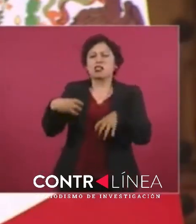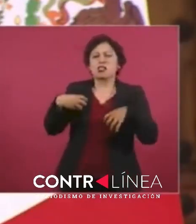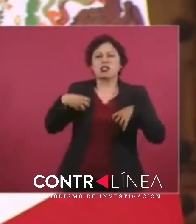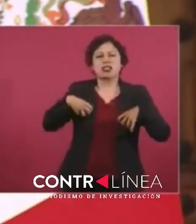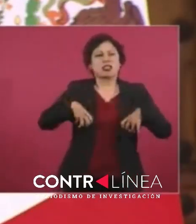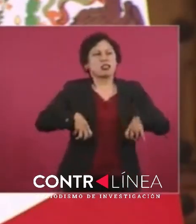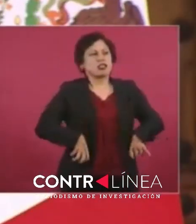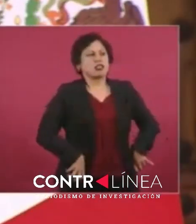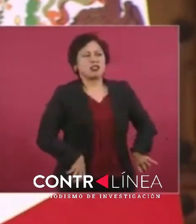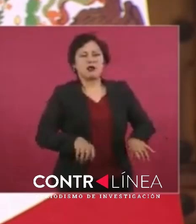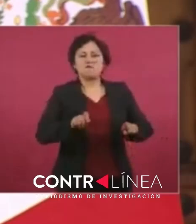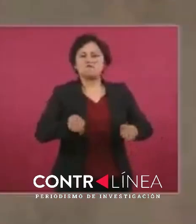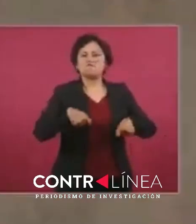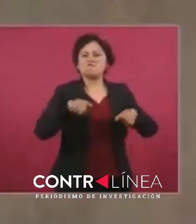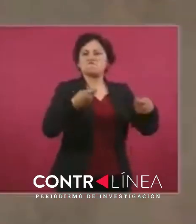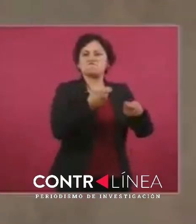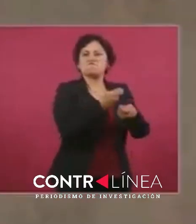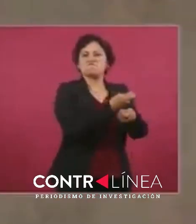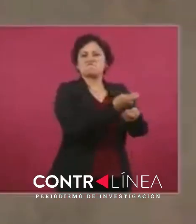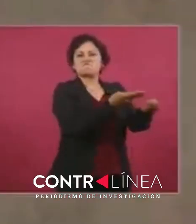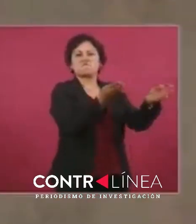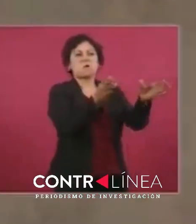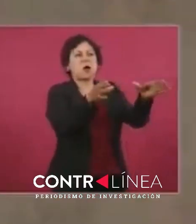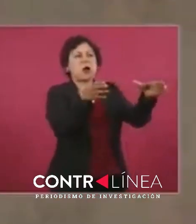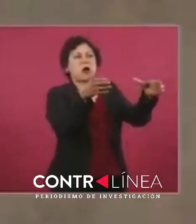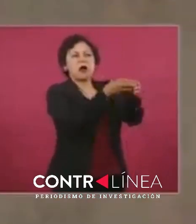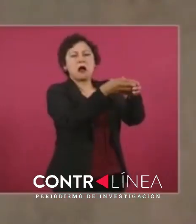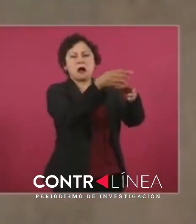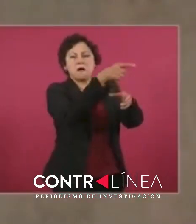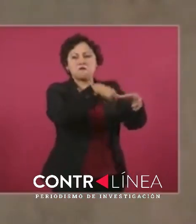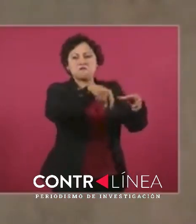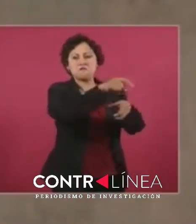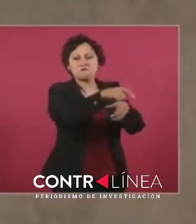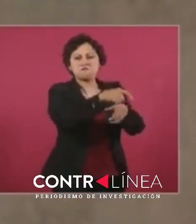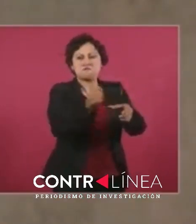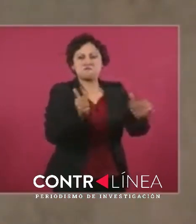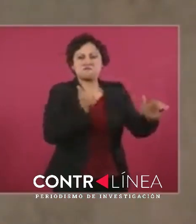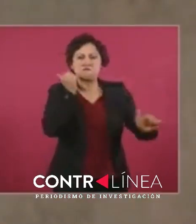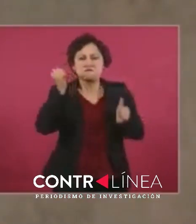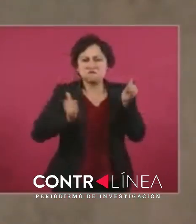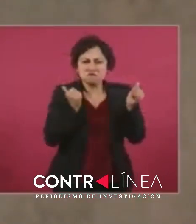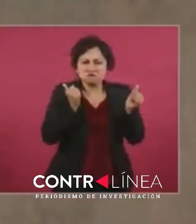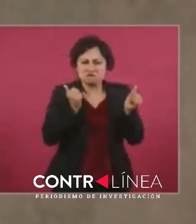bienes del pueblo y de la nación a una minoría rapaz.